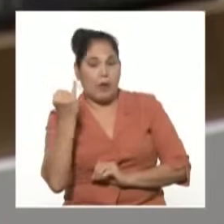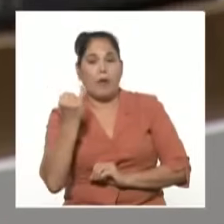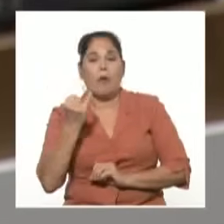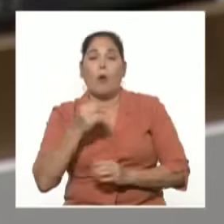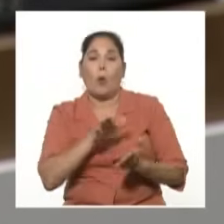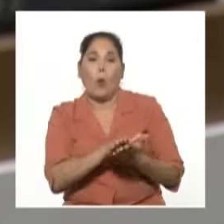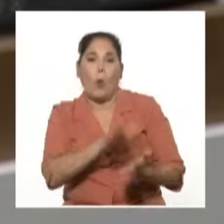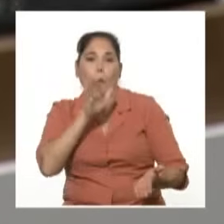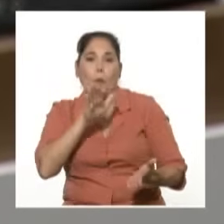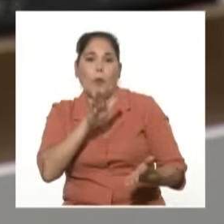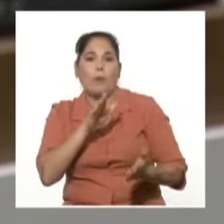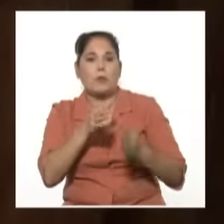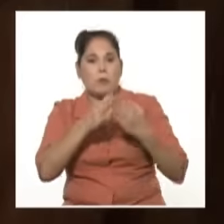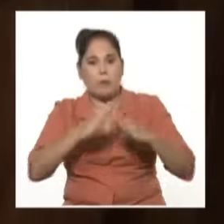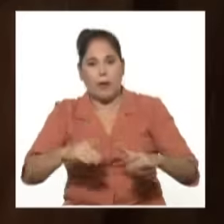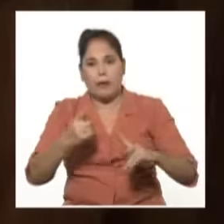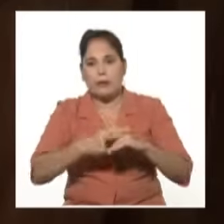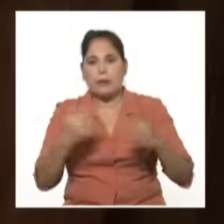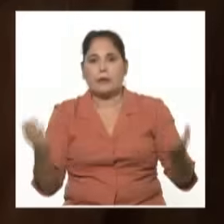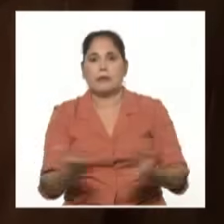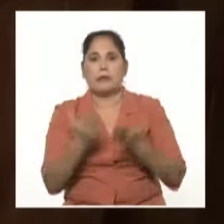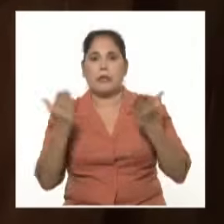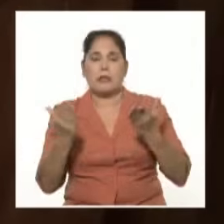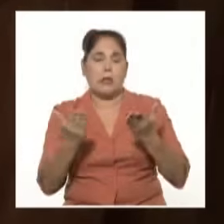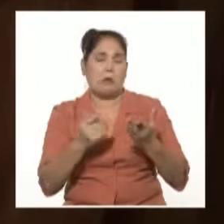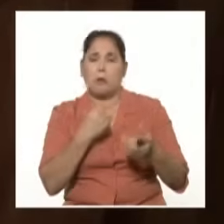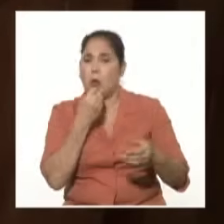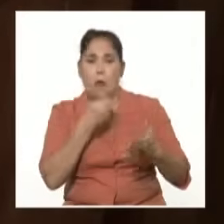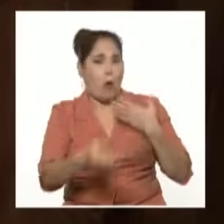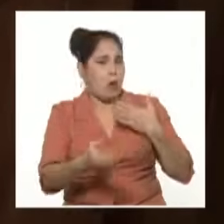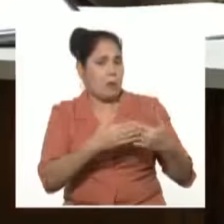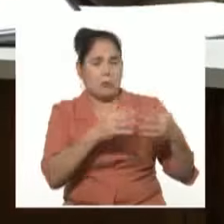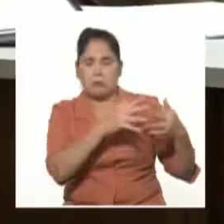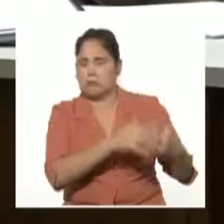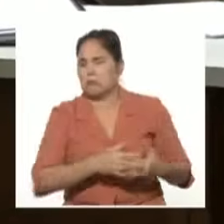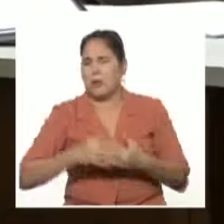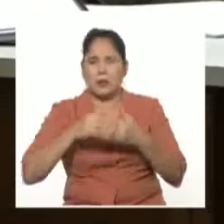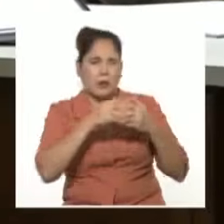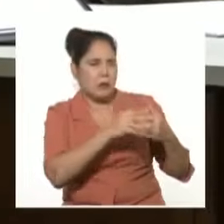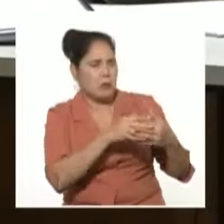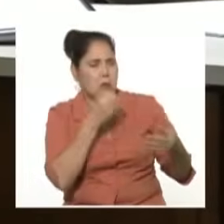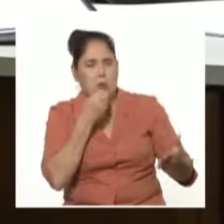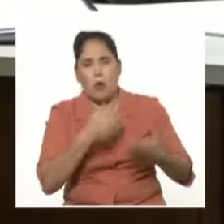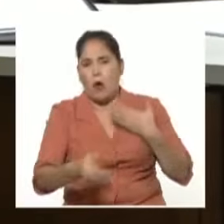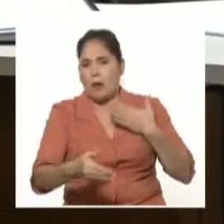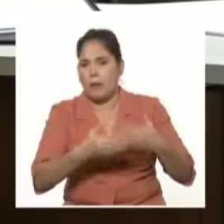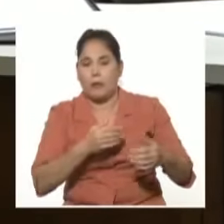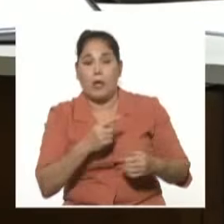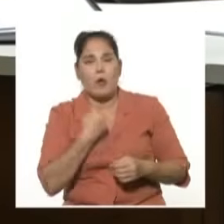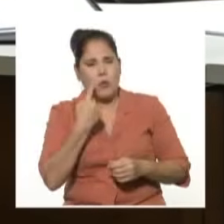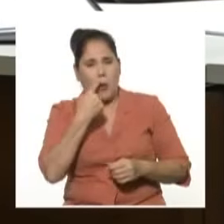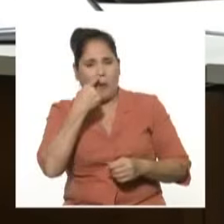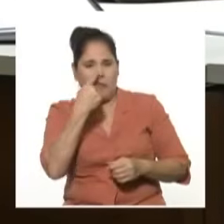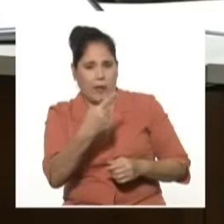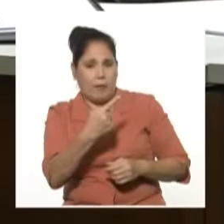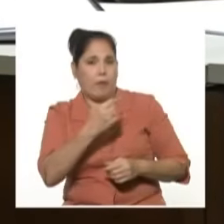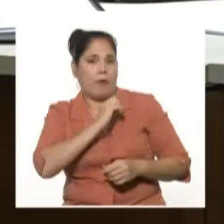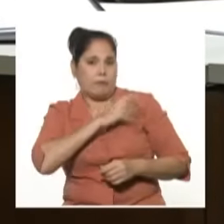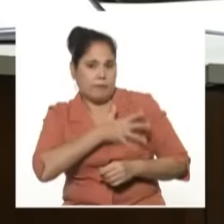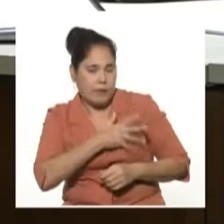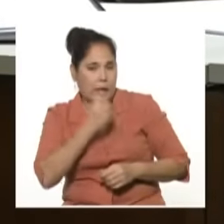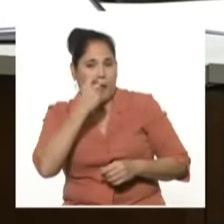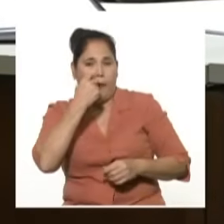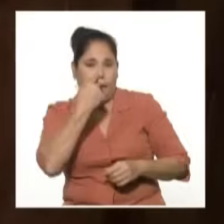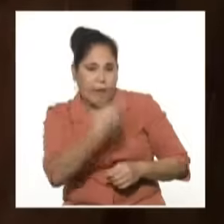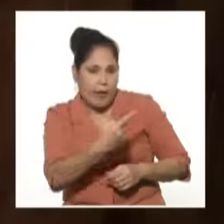compromisos con la paz y el desarrollo son papel mojado para el imperio y sus acólitos. Lo hemos visto en Gaza y lo estamos